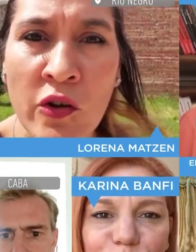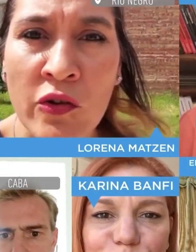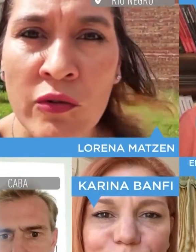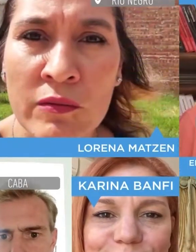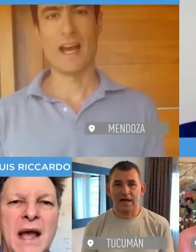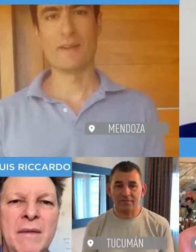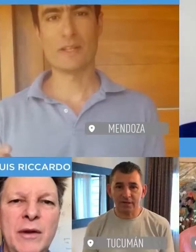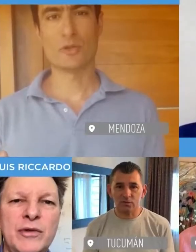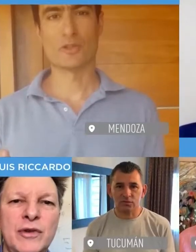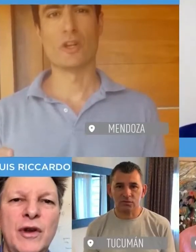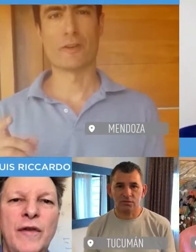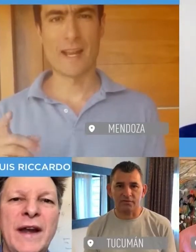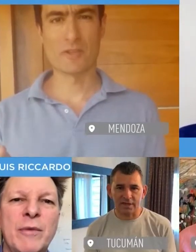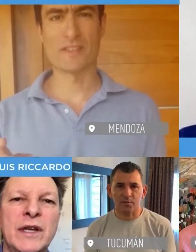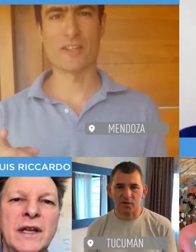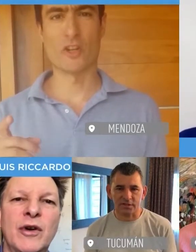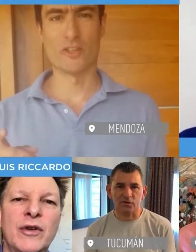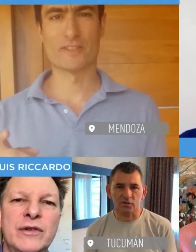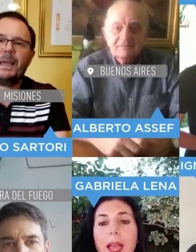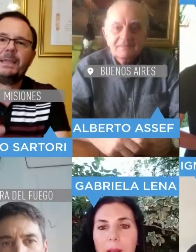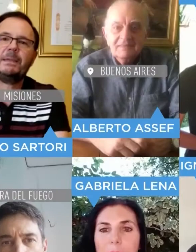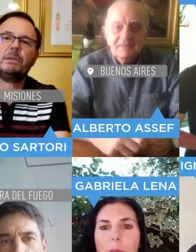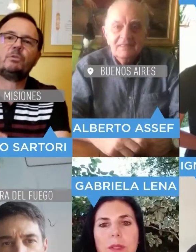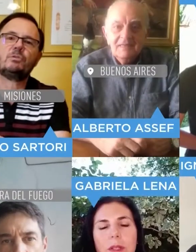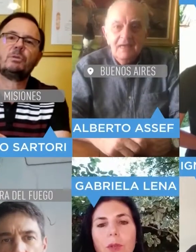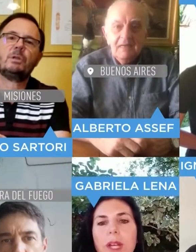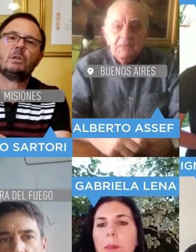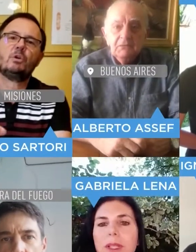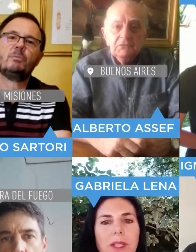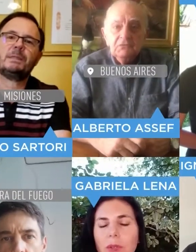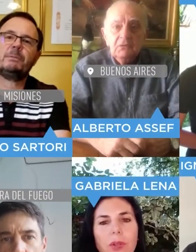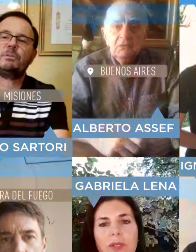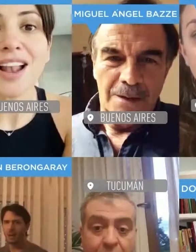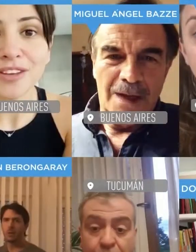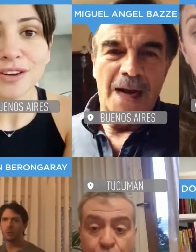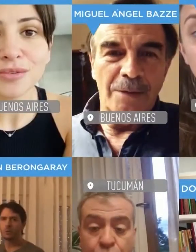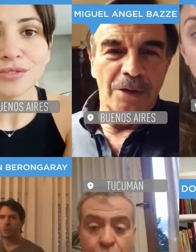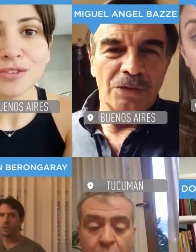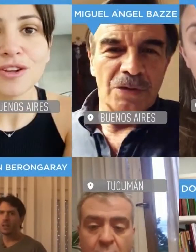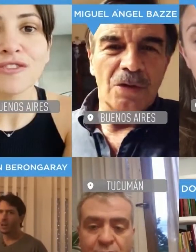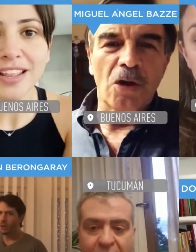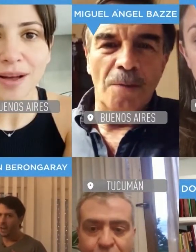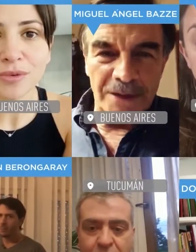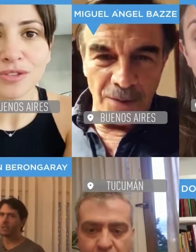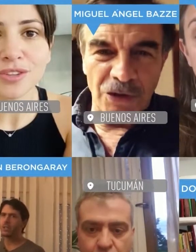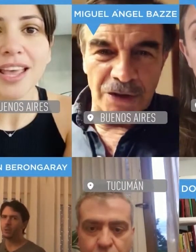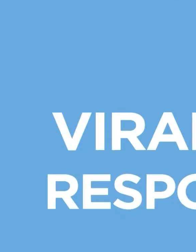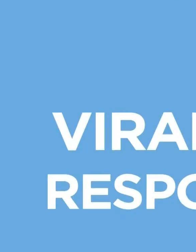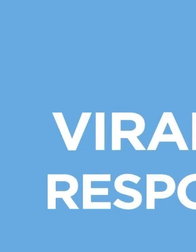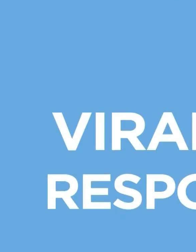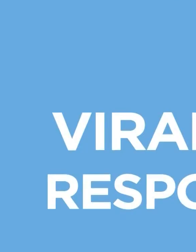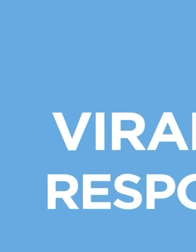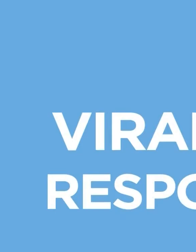entre todos. Al virus lo frenamos entre todos. Al virus lo frenamos entre todos. Al virus lo frenamos entre todos.